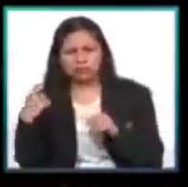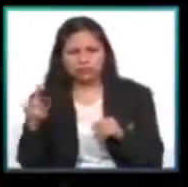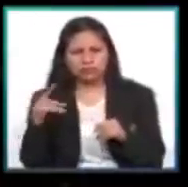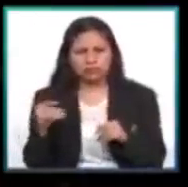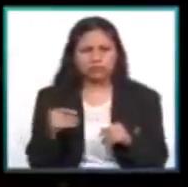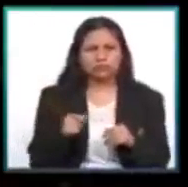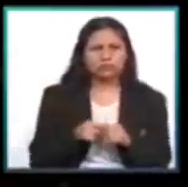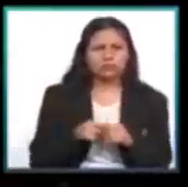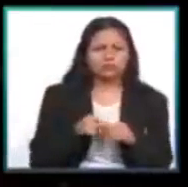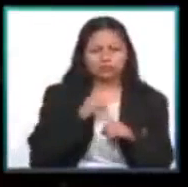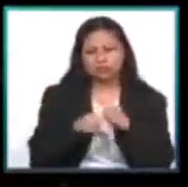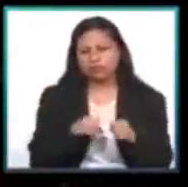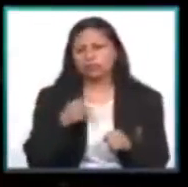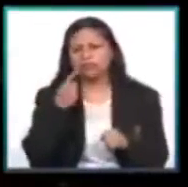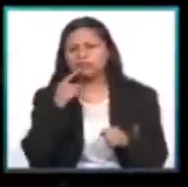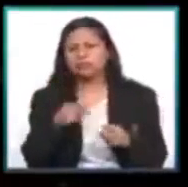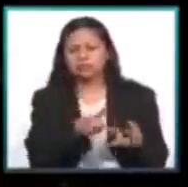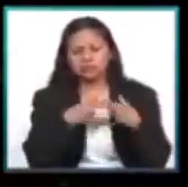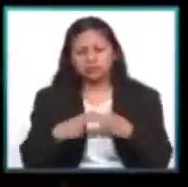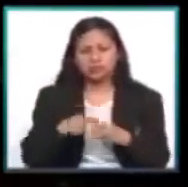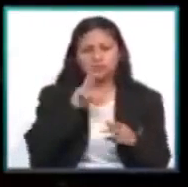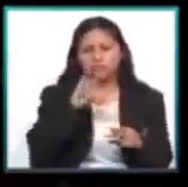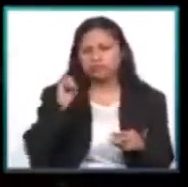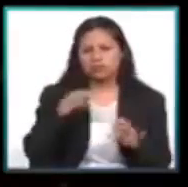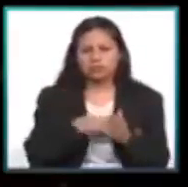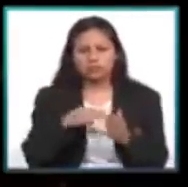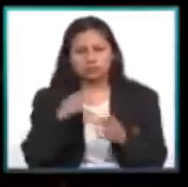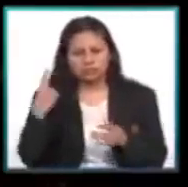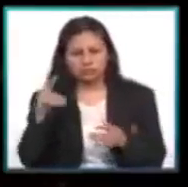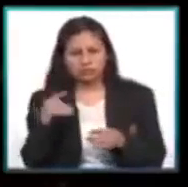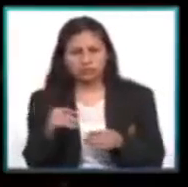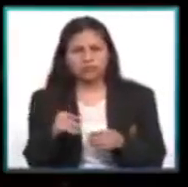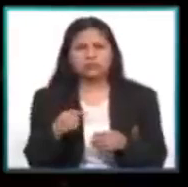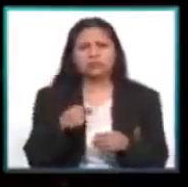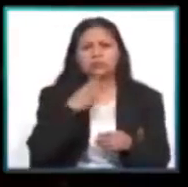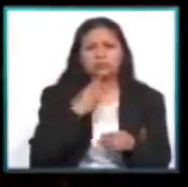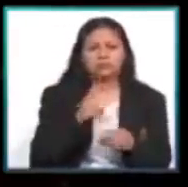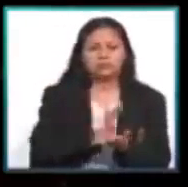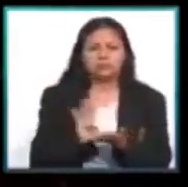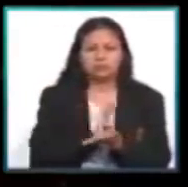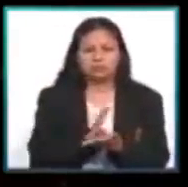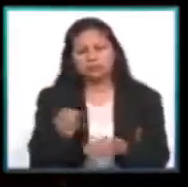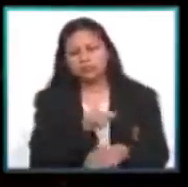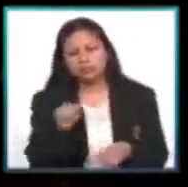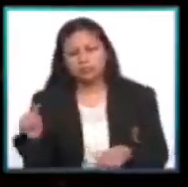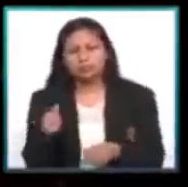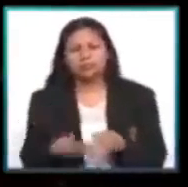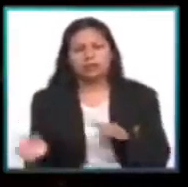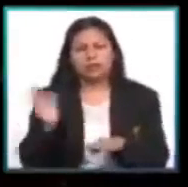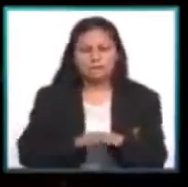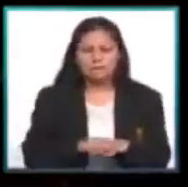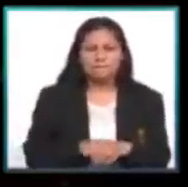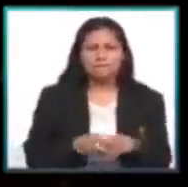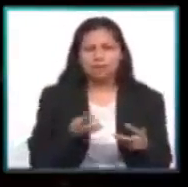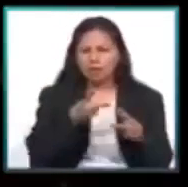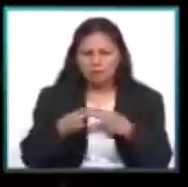con el FMI y un préstamo por 20 millones de dólares con el BIRF. Más deuda,